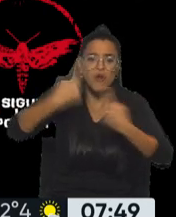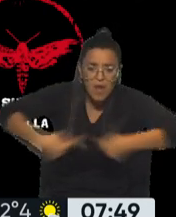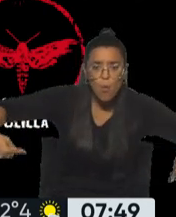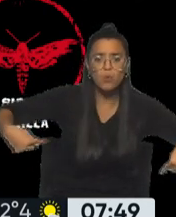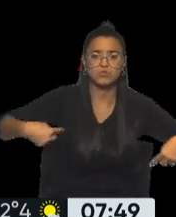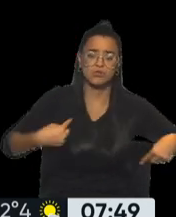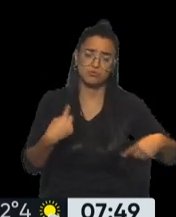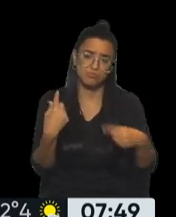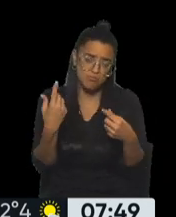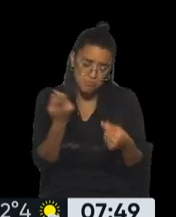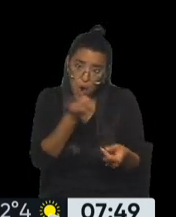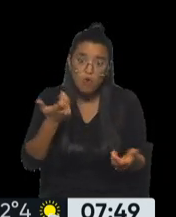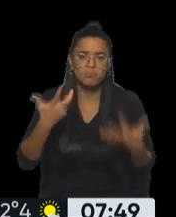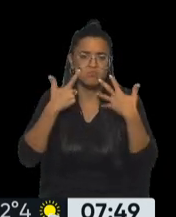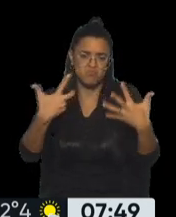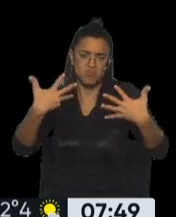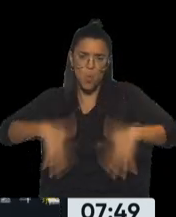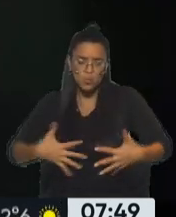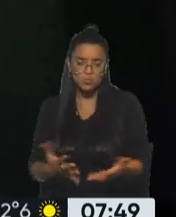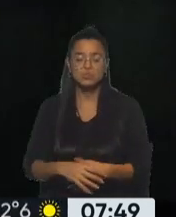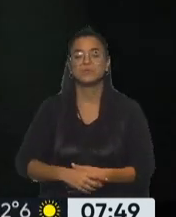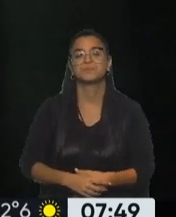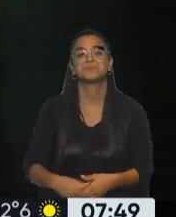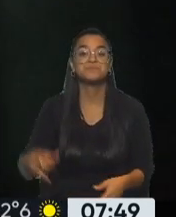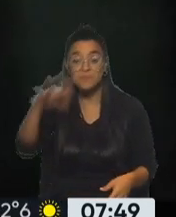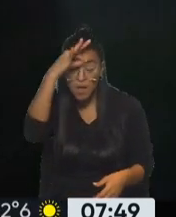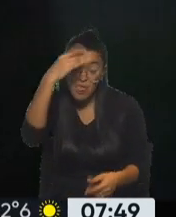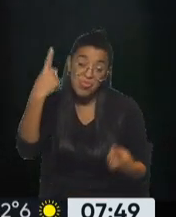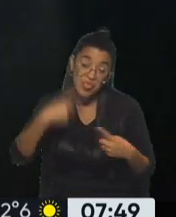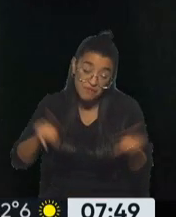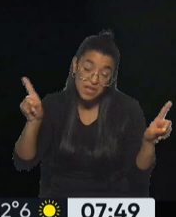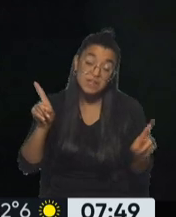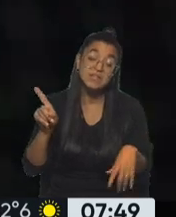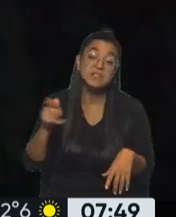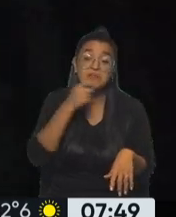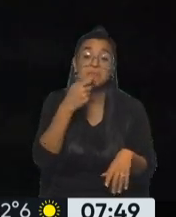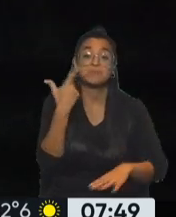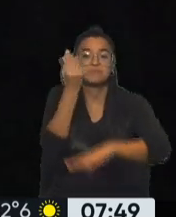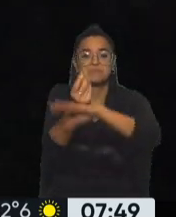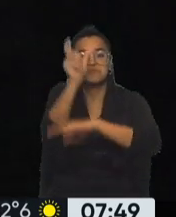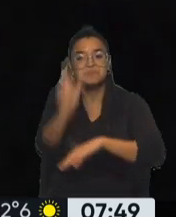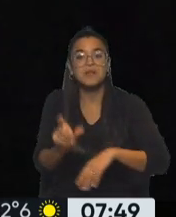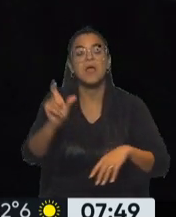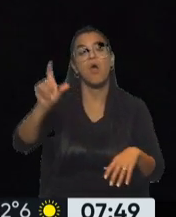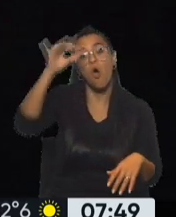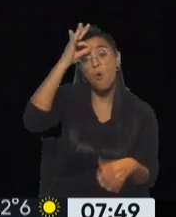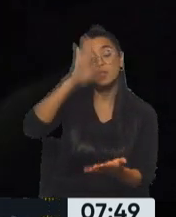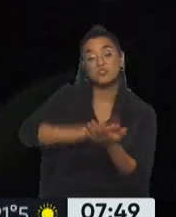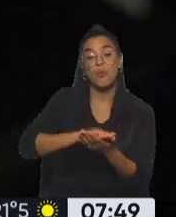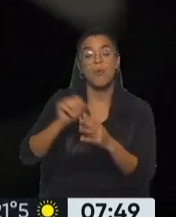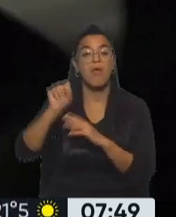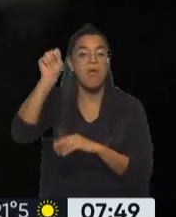poco parezca un montón. Una obra realmente diferente y si había que interpretar o había que hacer una obra sobre este